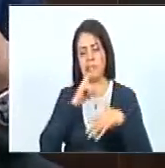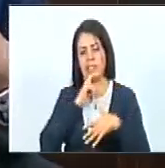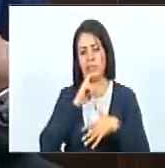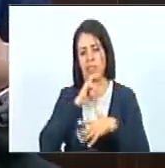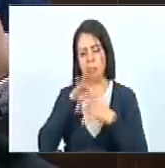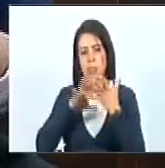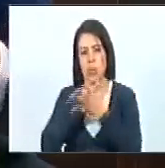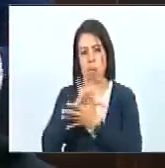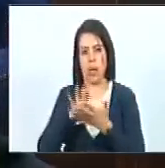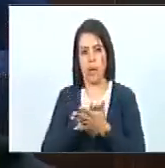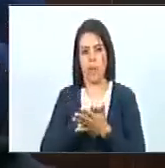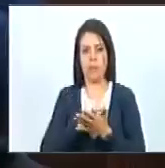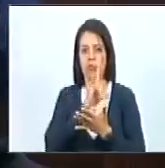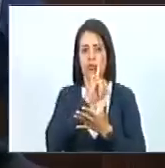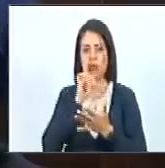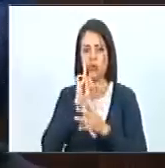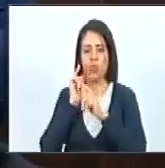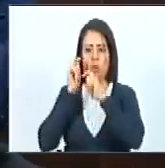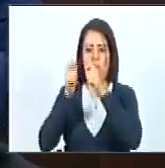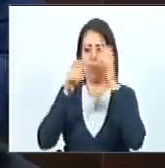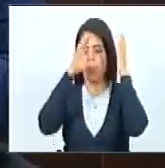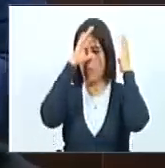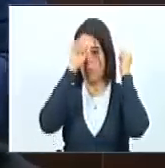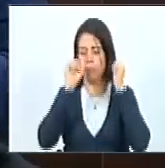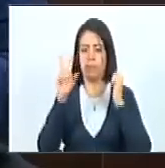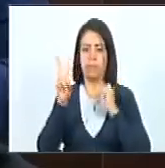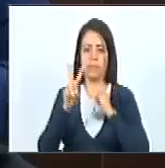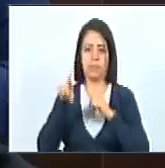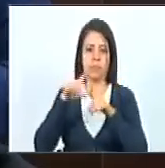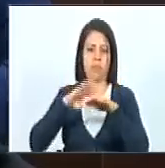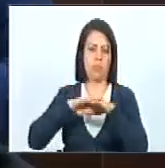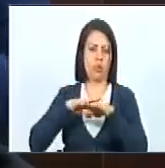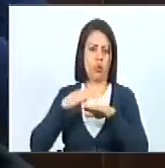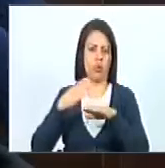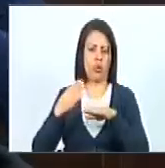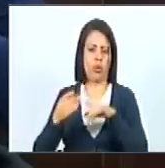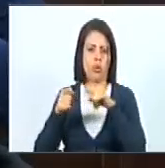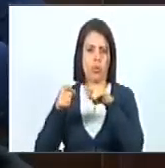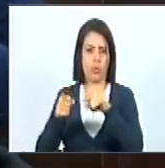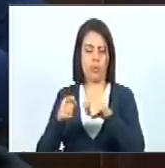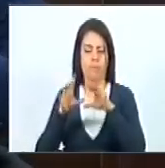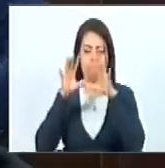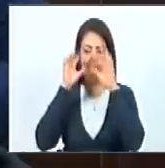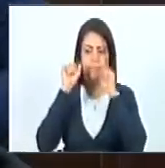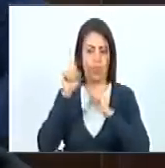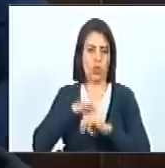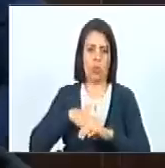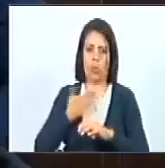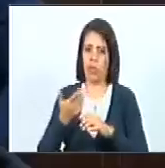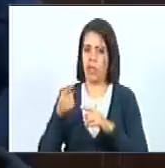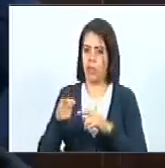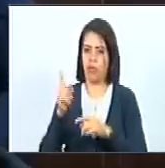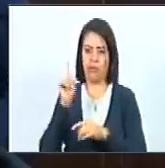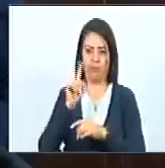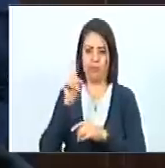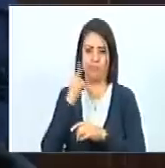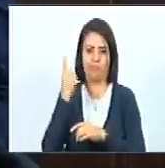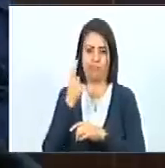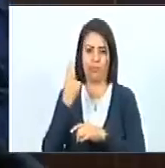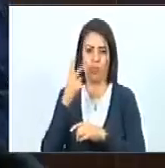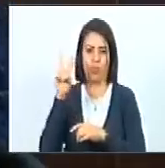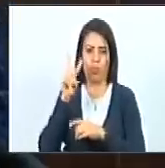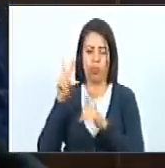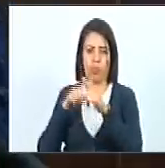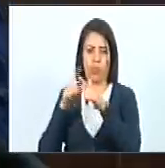garganta, nombra un embajador en Venezuela. ¿Por qué? Porque entendió que no podíamos estar. Y que